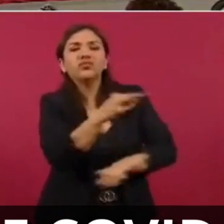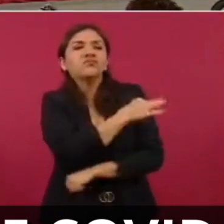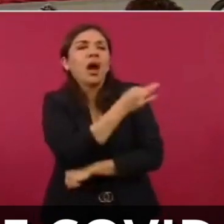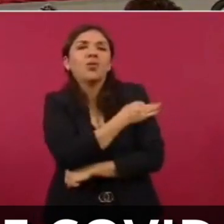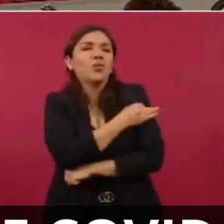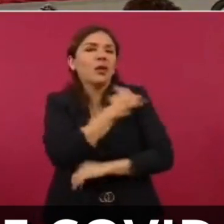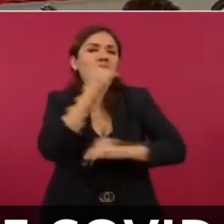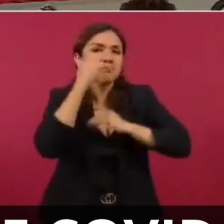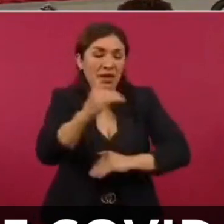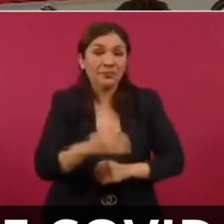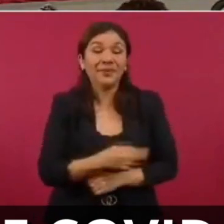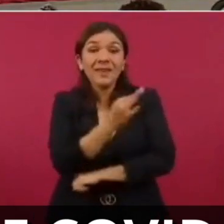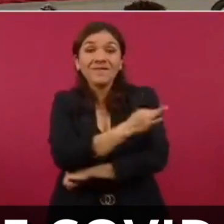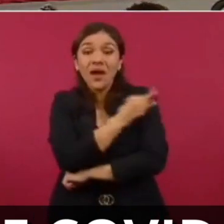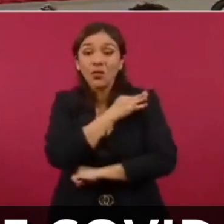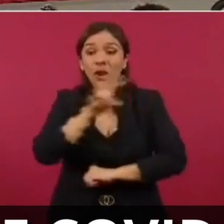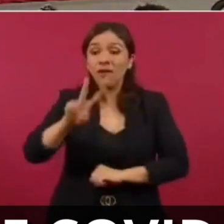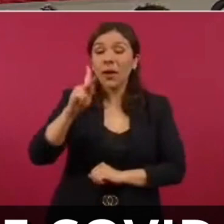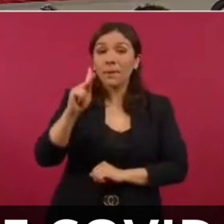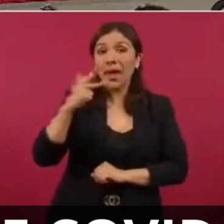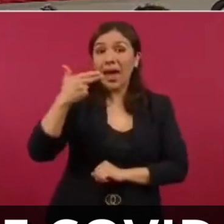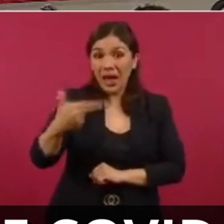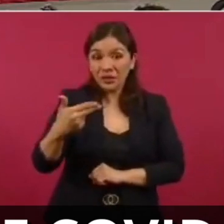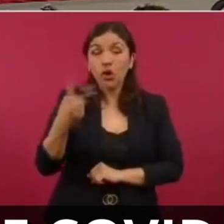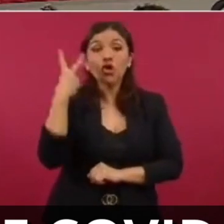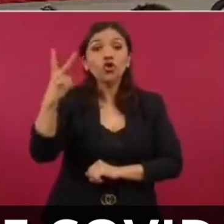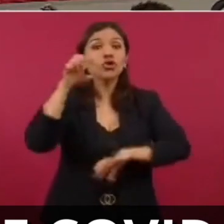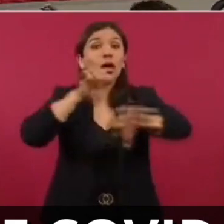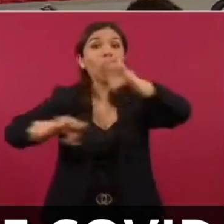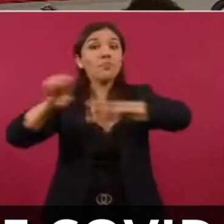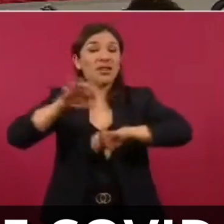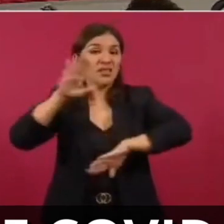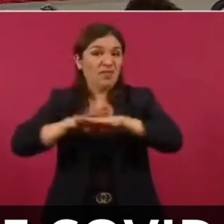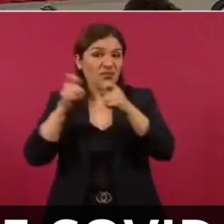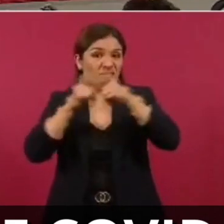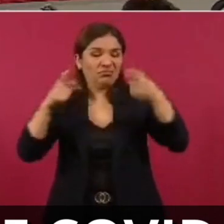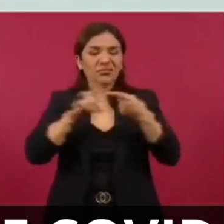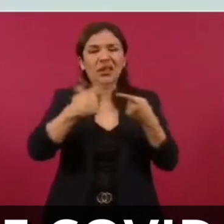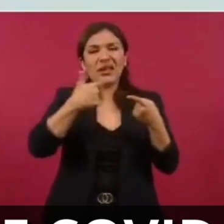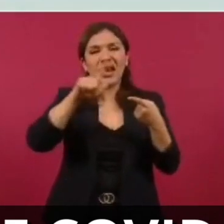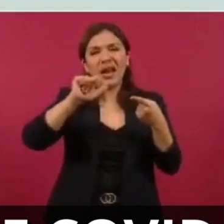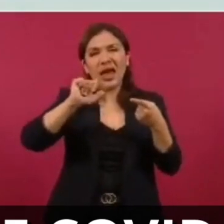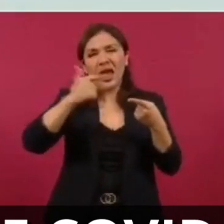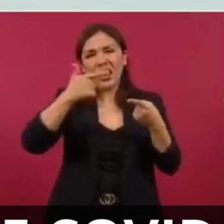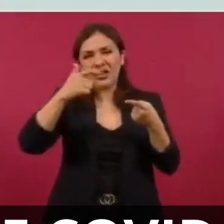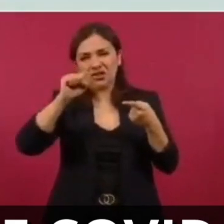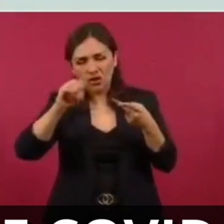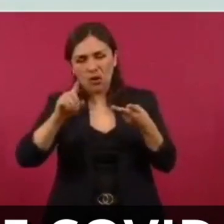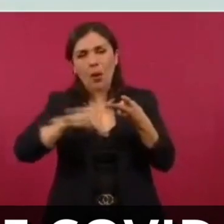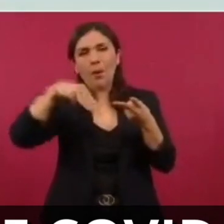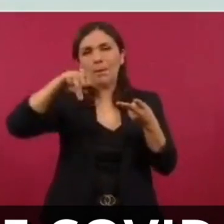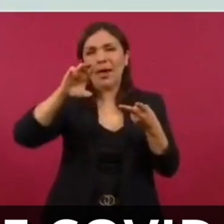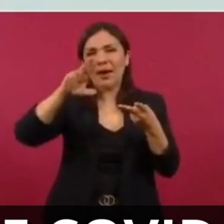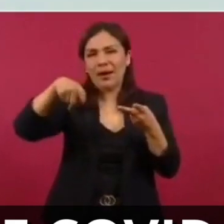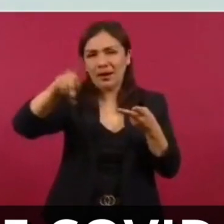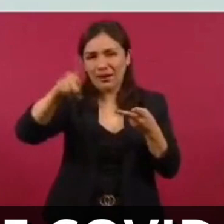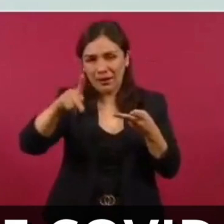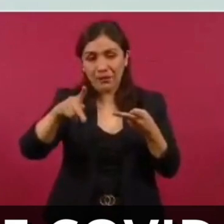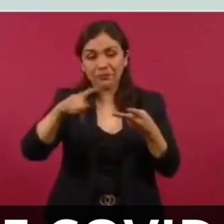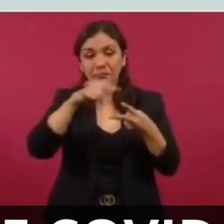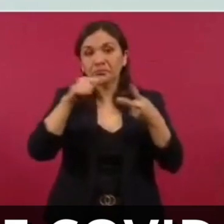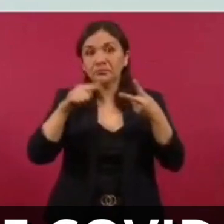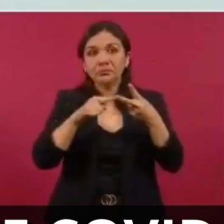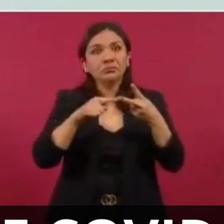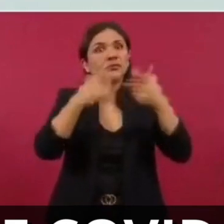de VPH, 2 empresas farmacéuticas mayores, Glaxo y Merck, en cierta manera se conglomeraron. Glaxo dejó de